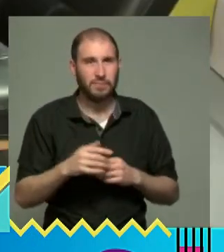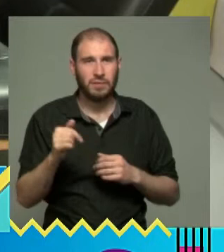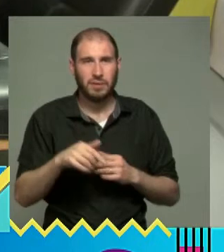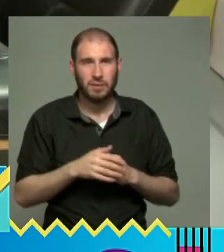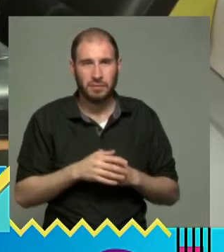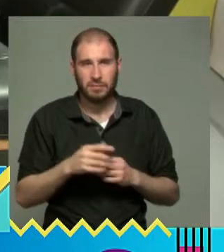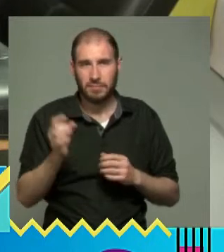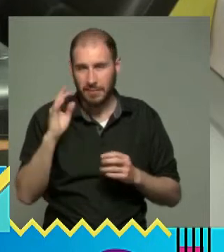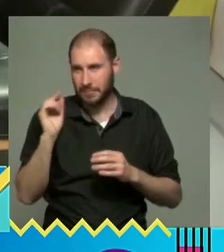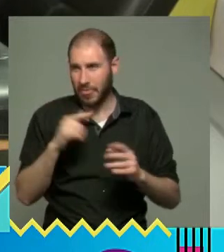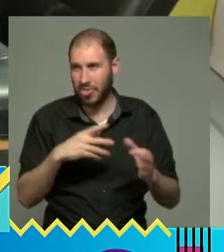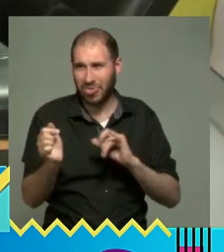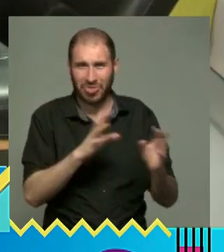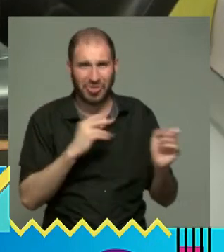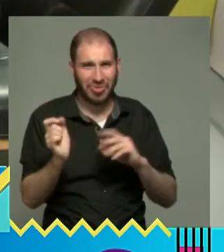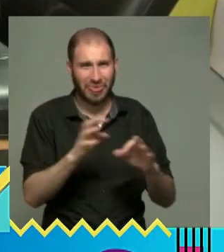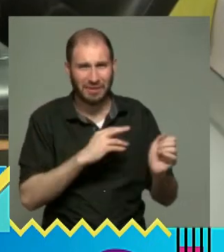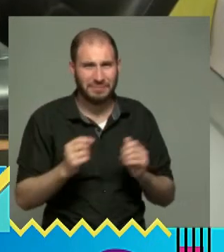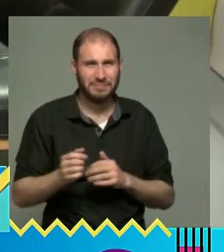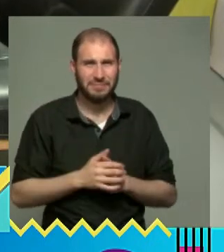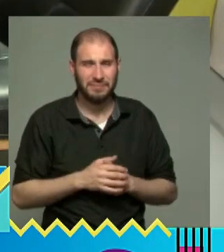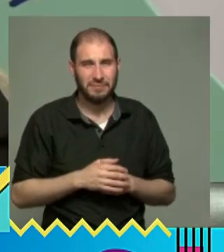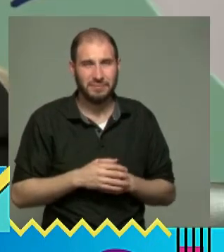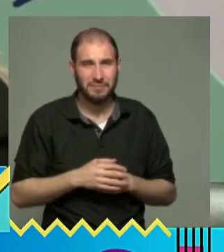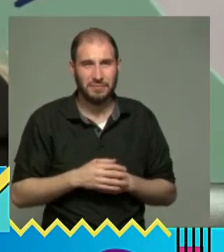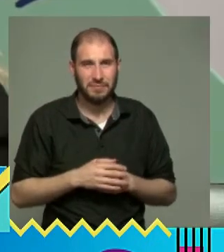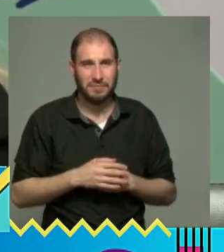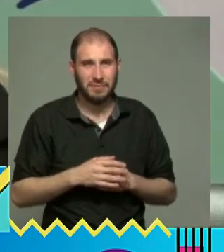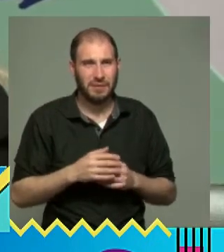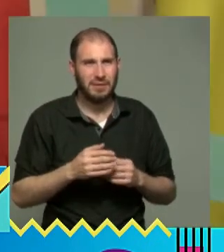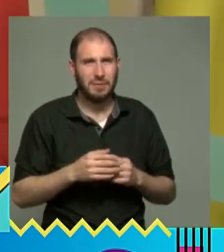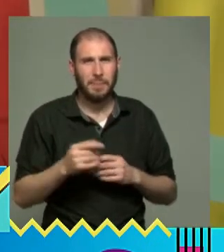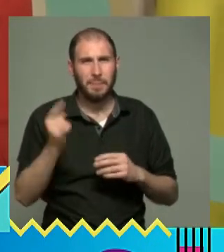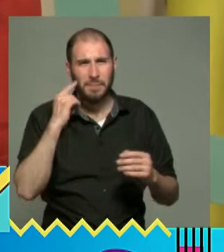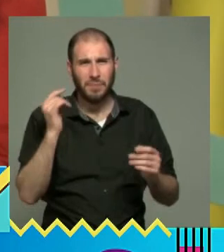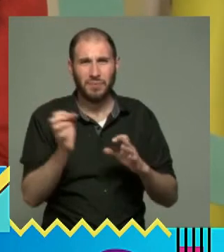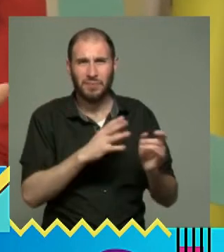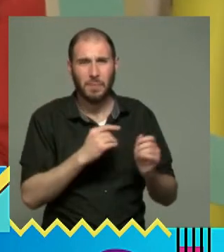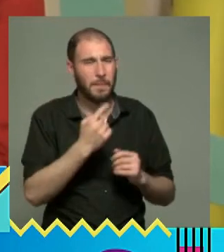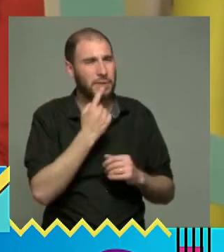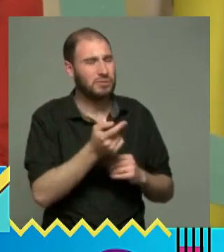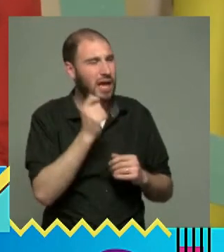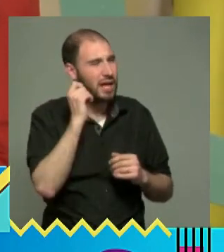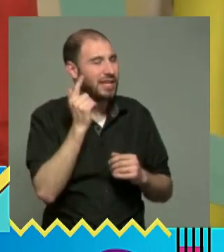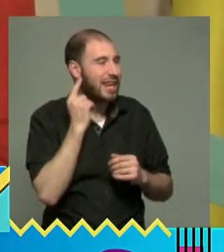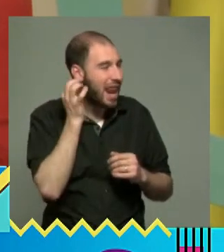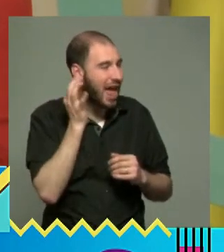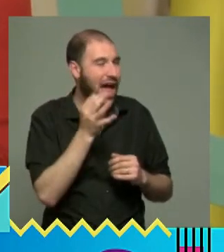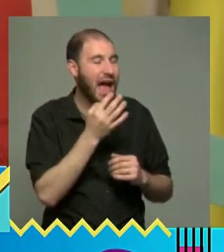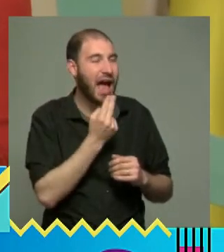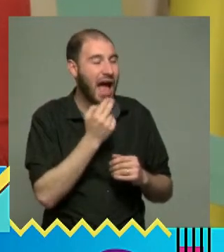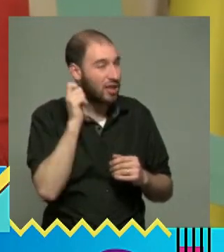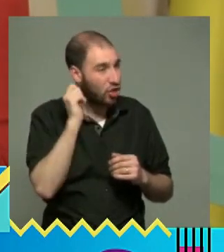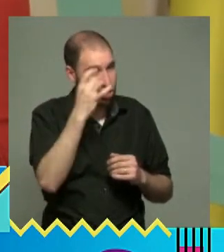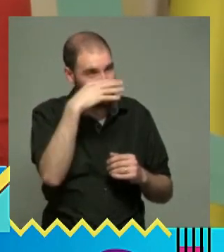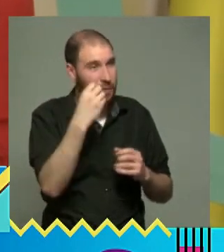ves. Sí, No bueno, lo ves, por bueno. eso Bueno, porque y no te, ahí, molesta de que 6 niñas de a 12, 12 años. no te molesta que niñas de 12 sean madres